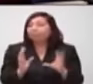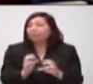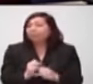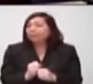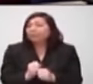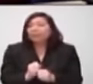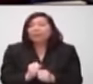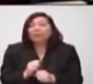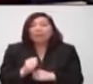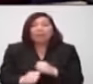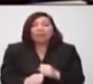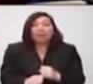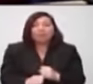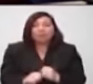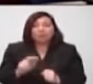En resumen, en el